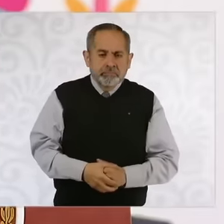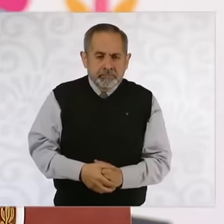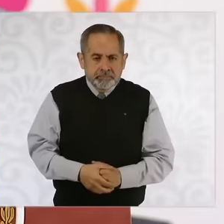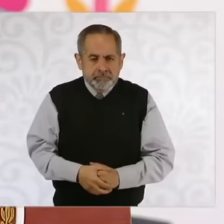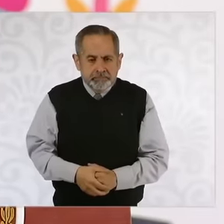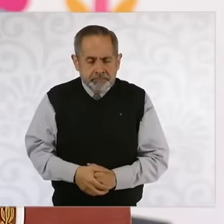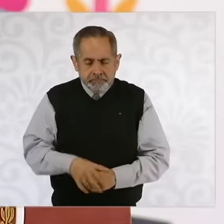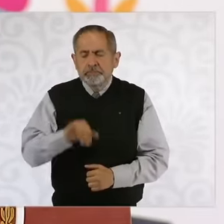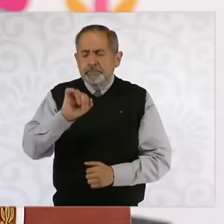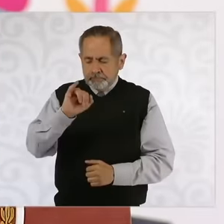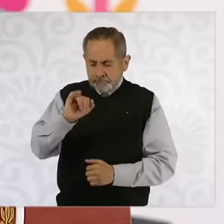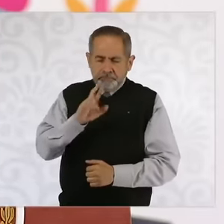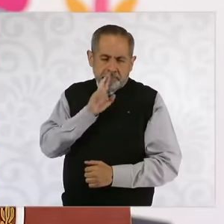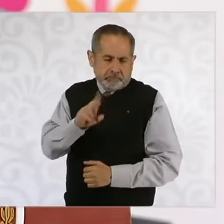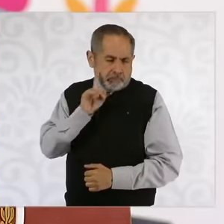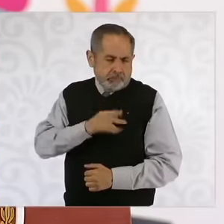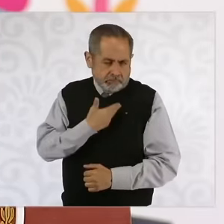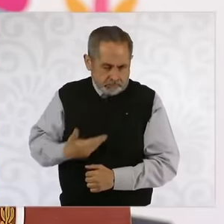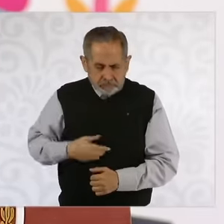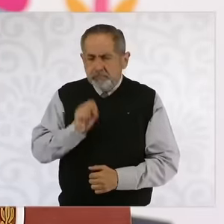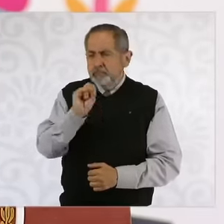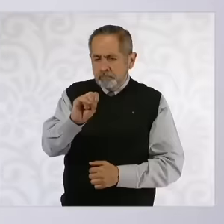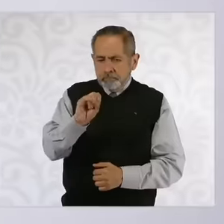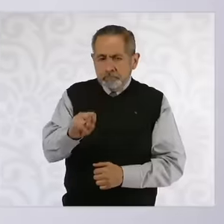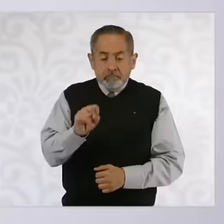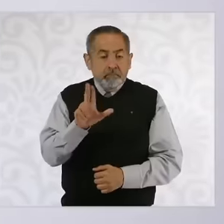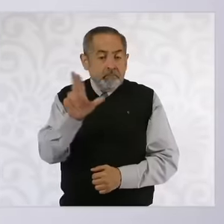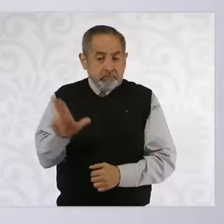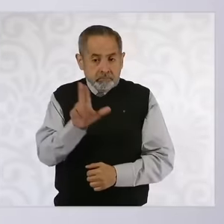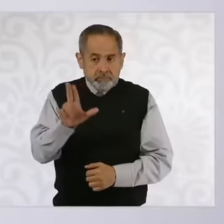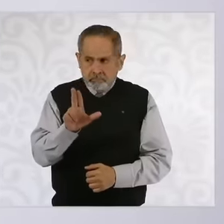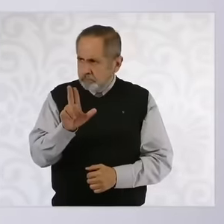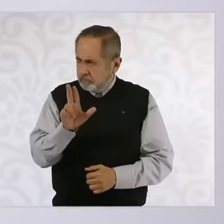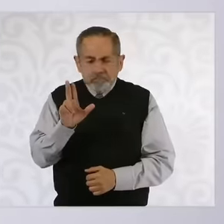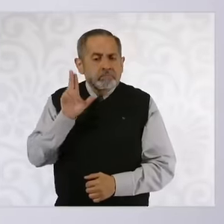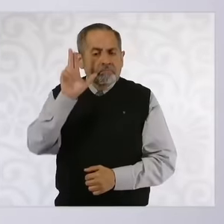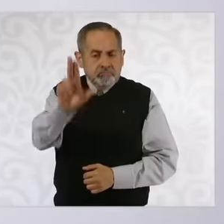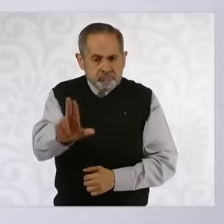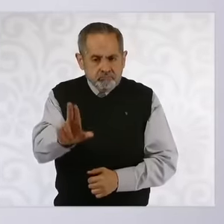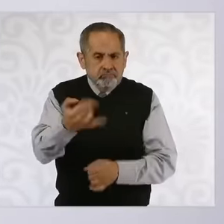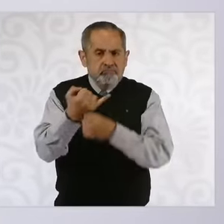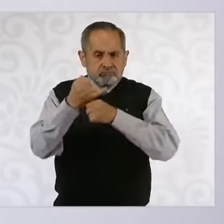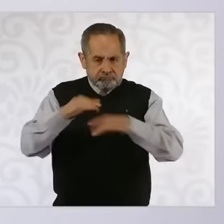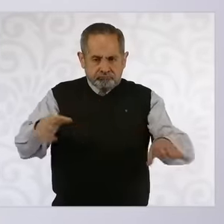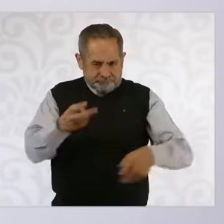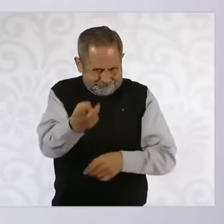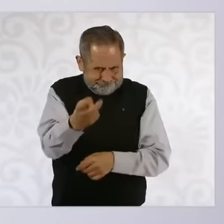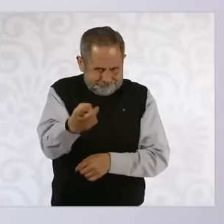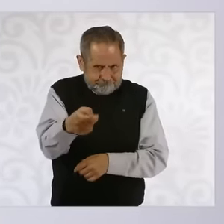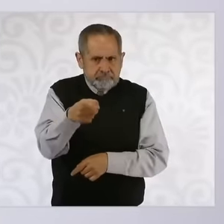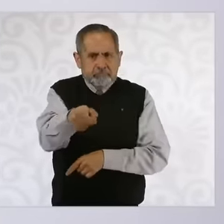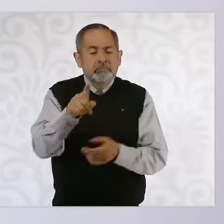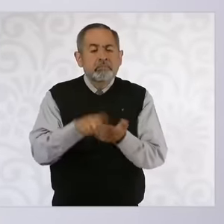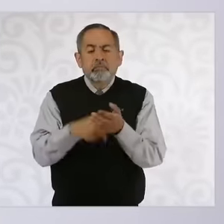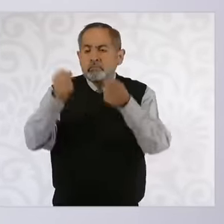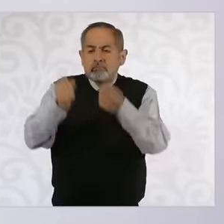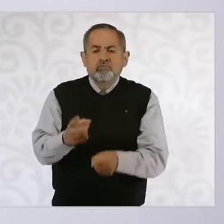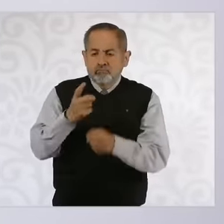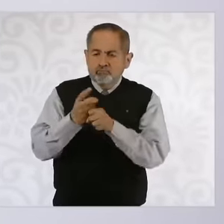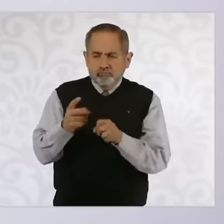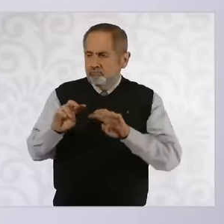está investigando y el martes vamos a tener de hoy en 8 el informe de seguridad y